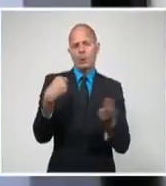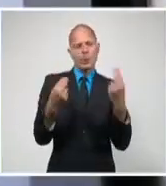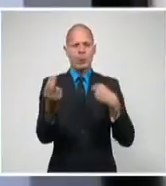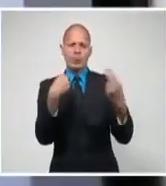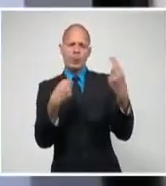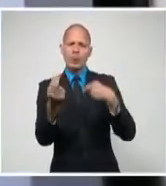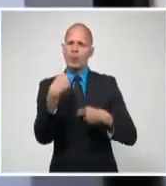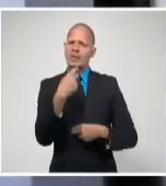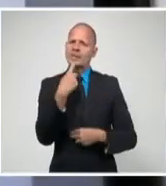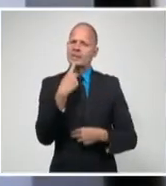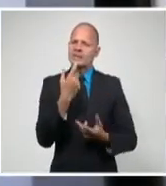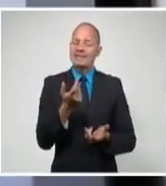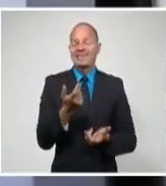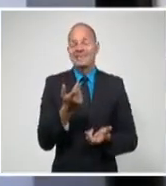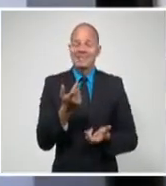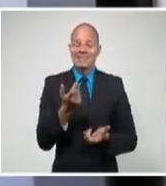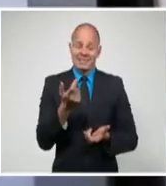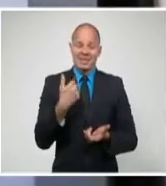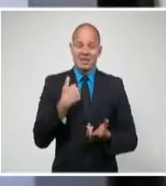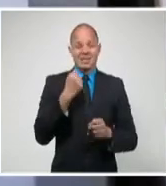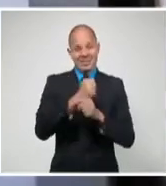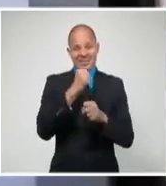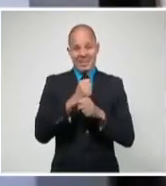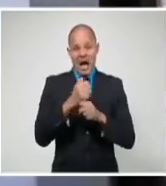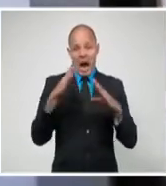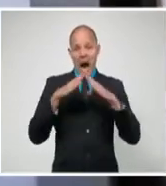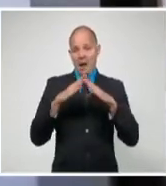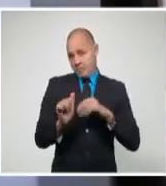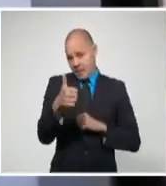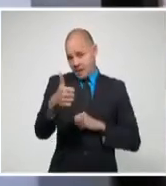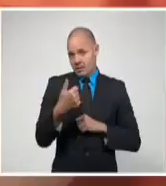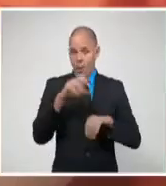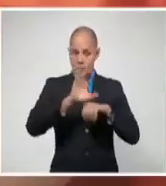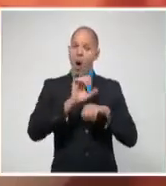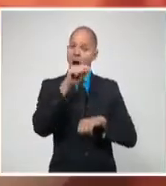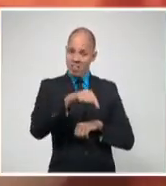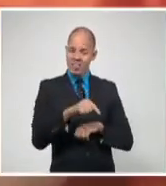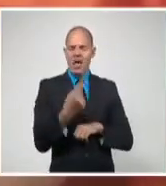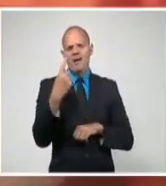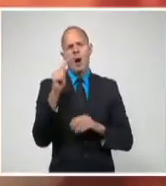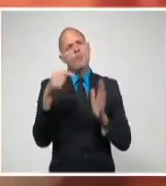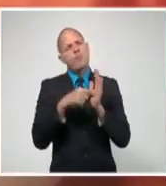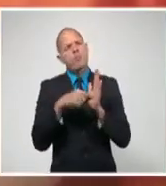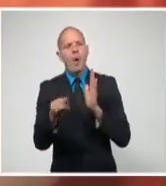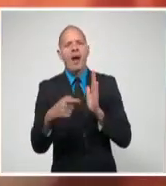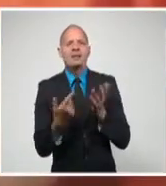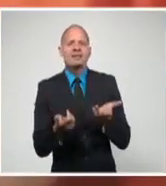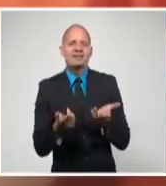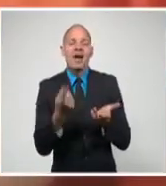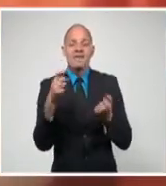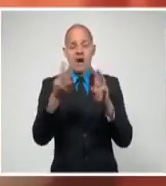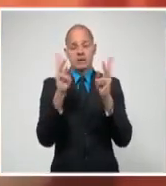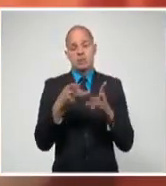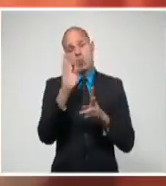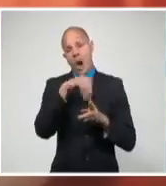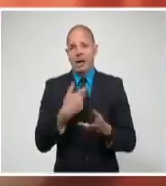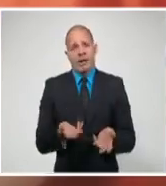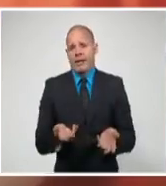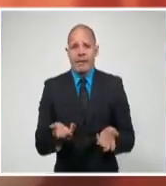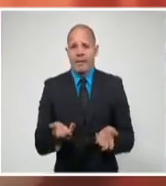una mejor infraestructura tecnológica en el país y de impulsar vías más asequibles para disponer de conexión a Internet.